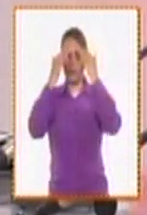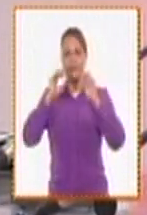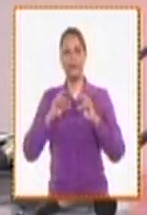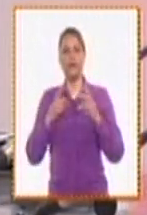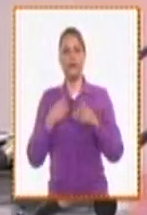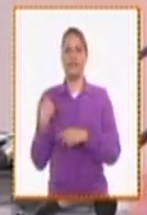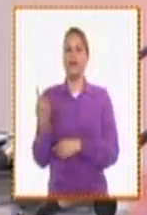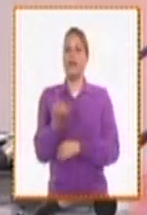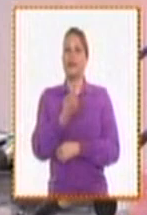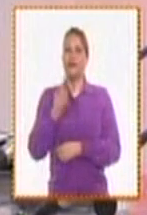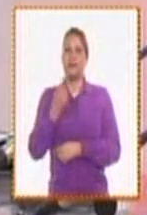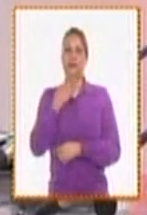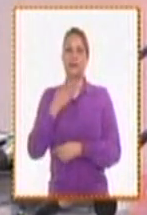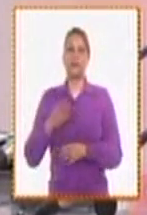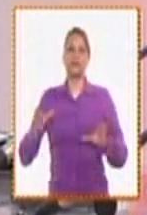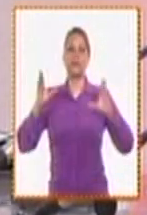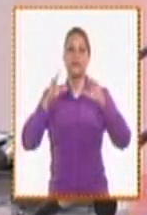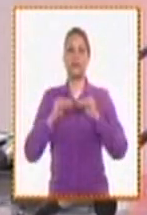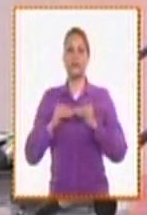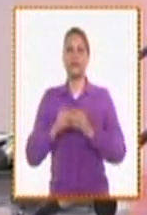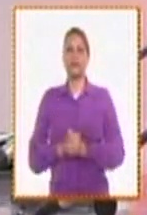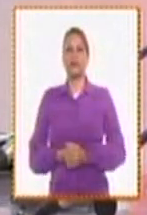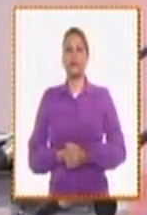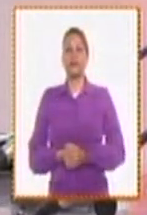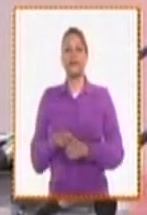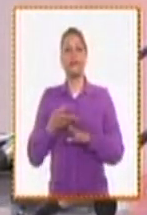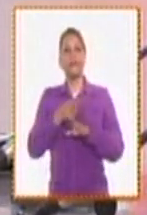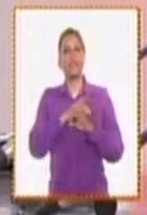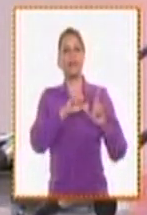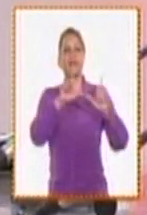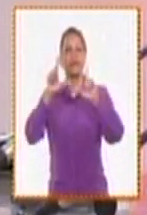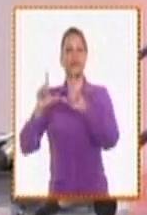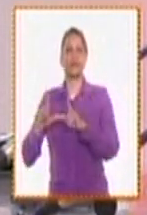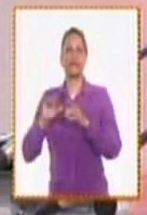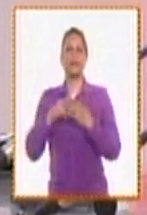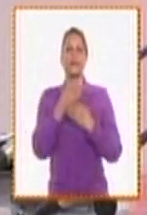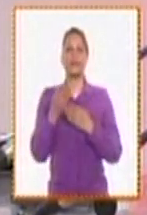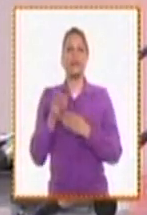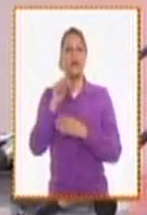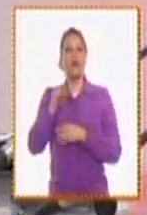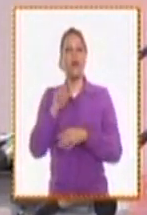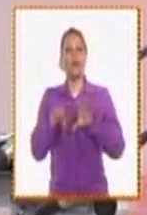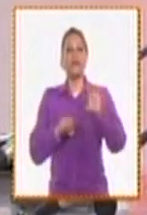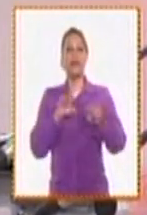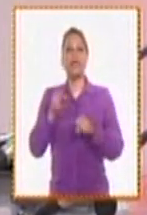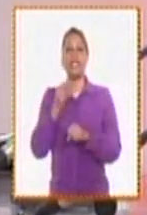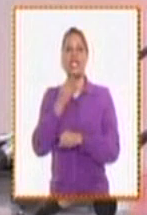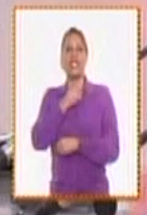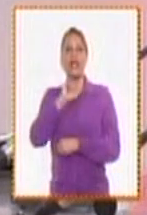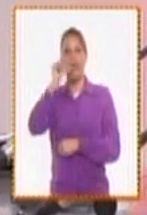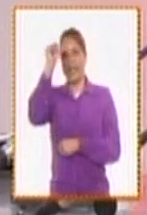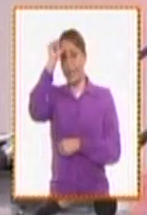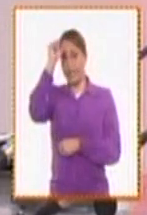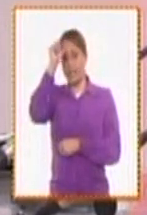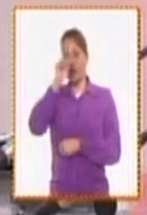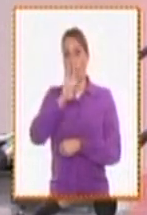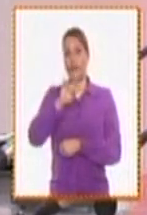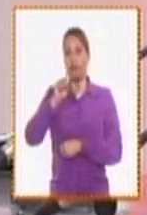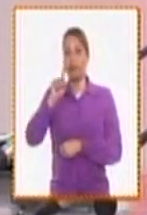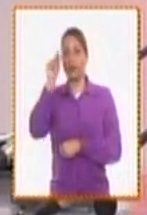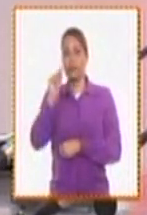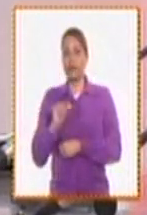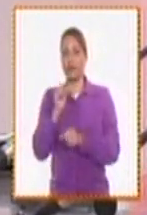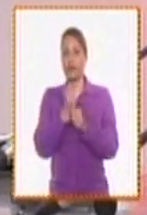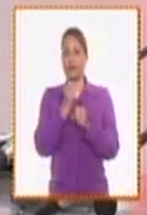nosotros esta noche y nos despedimos con nuestras imágenes del día. Hoy fueron rescatados en la India 41 trabajadores